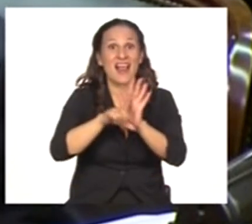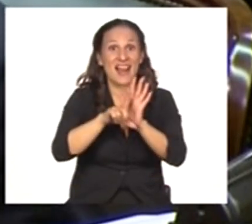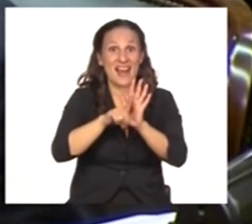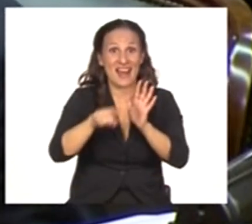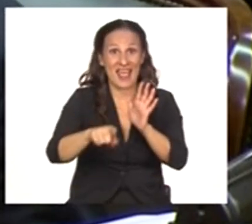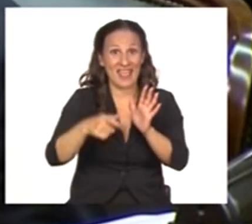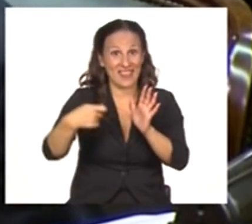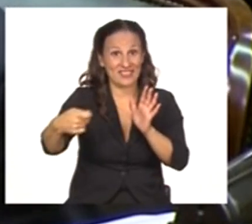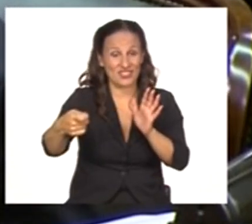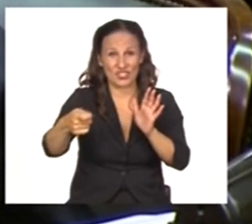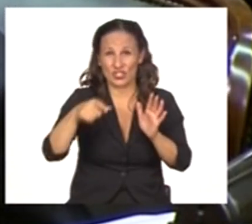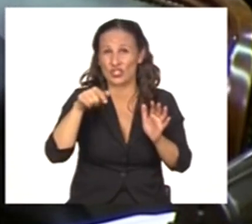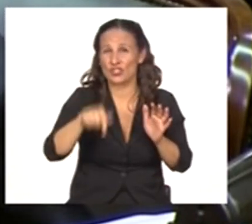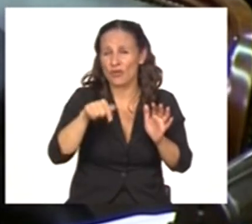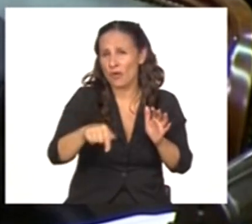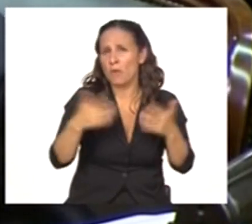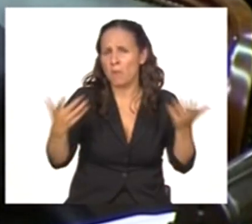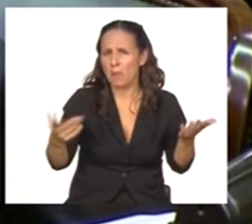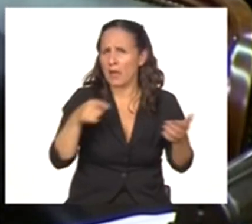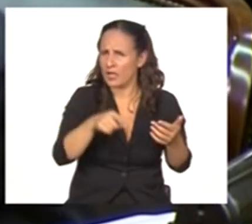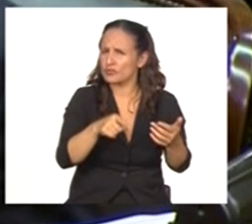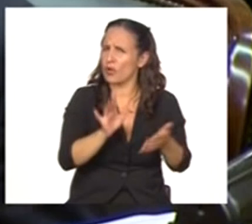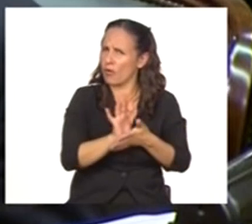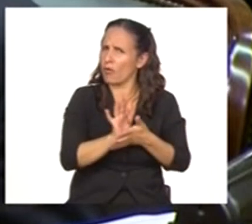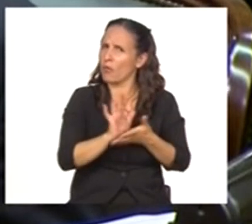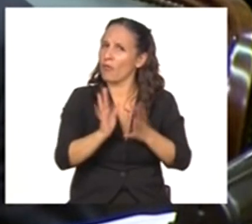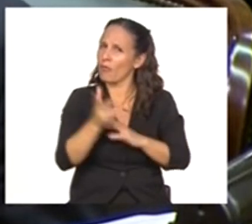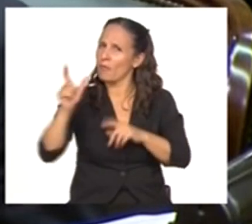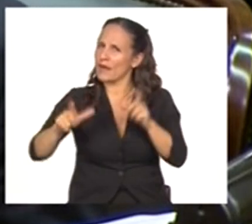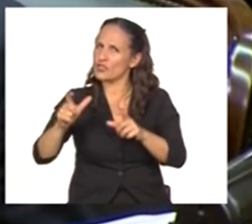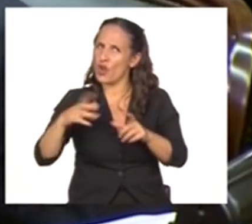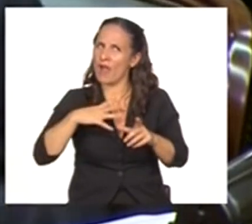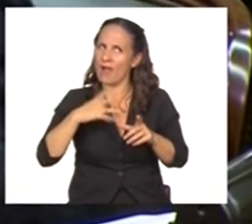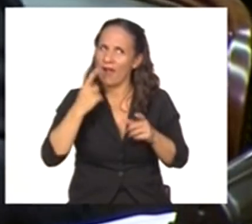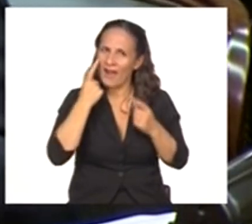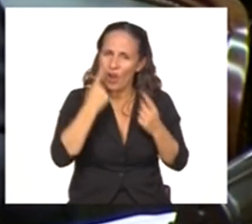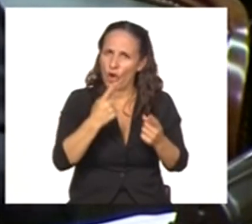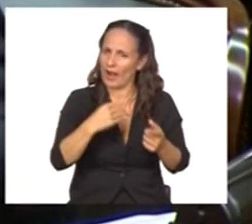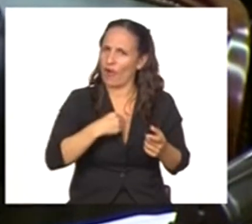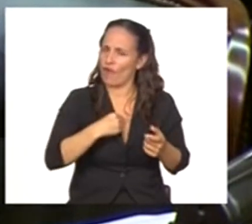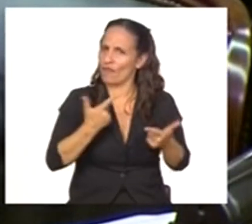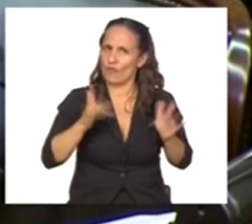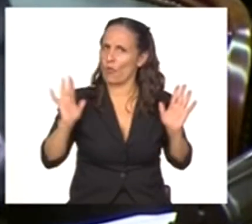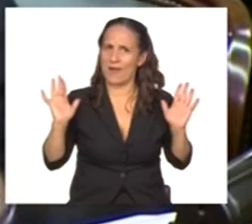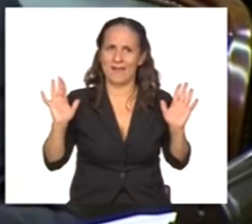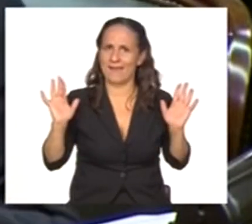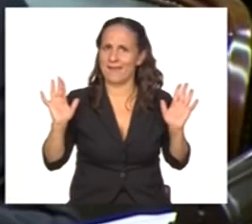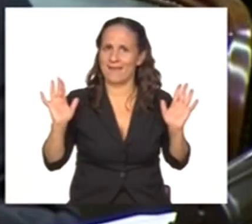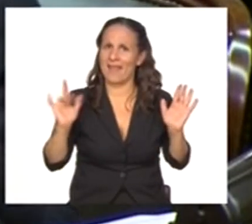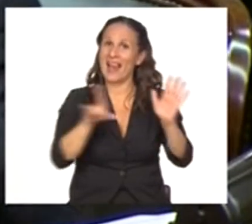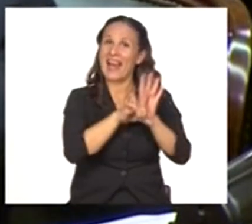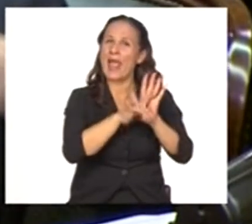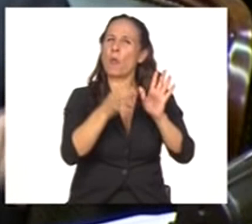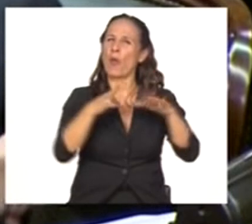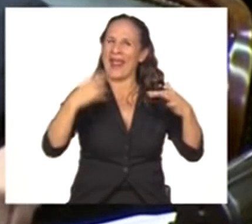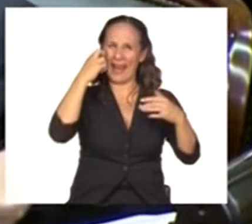enraizada en el conjunto de los argentinos significa que ha ganado muchísima credibilidad. La ley no es buena para nosotros, es buena para la gente.